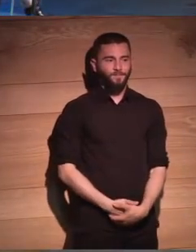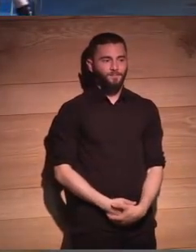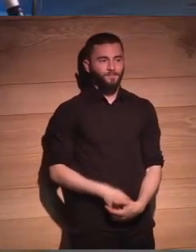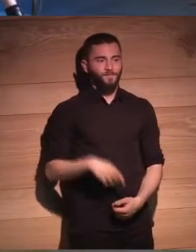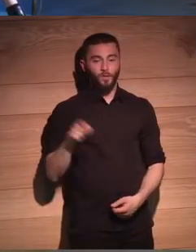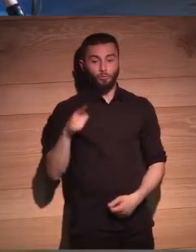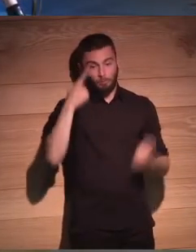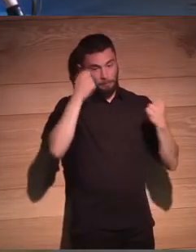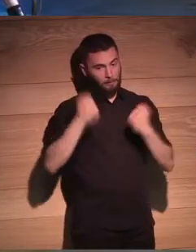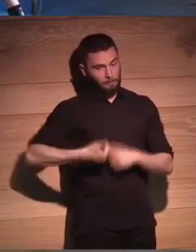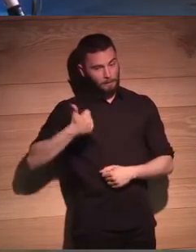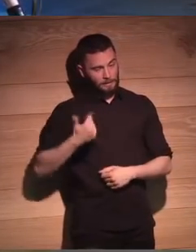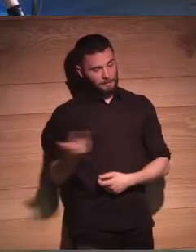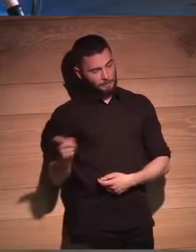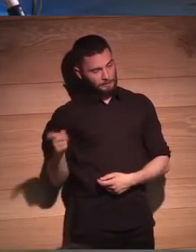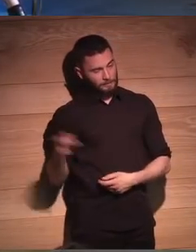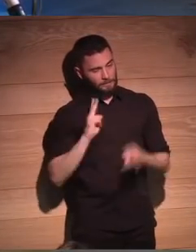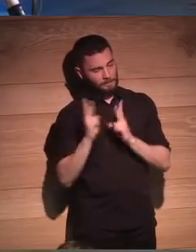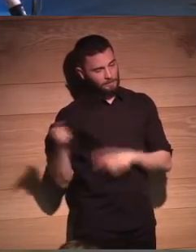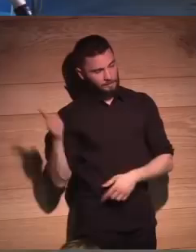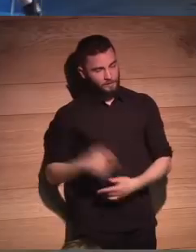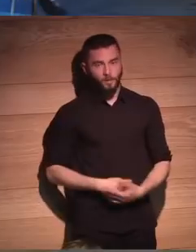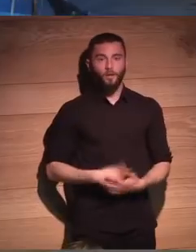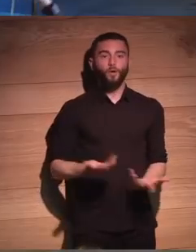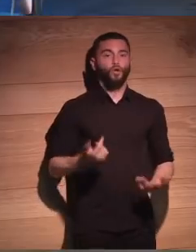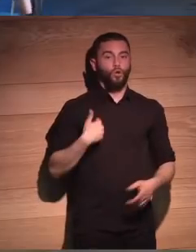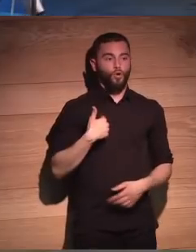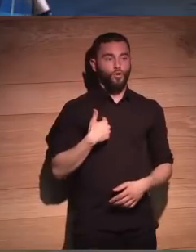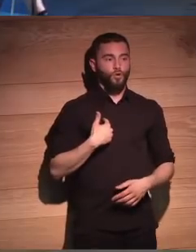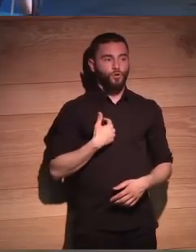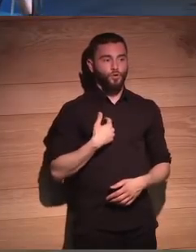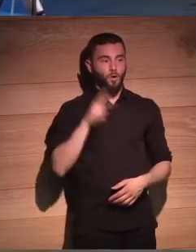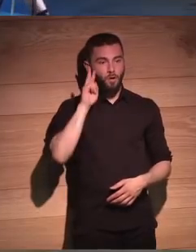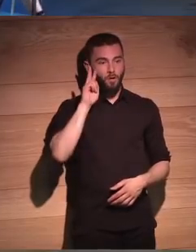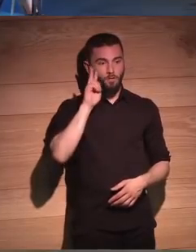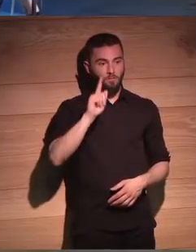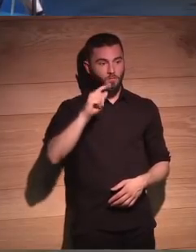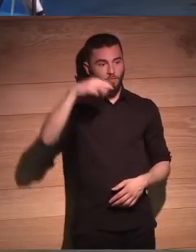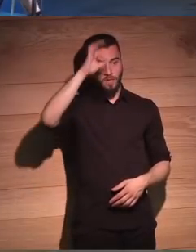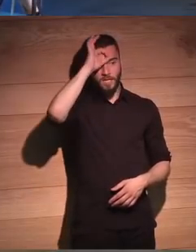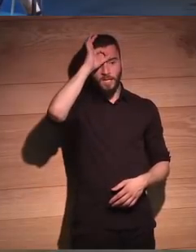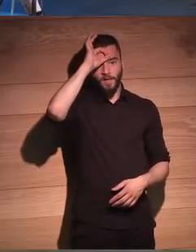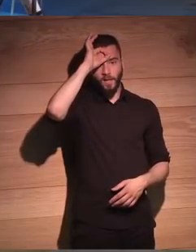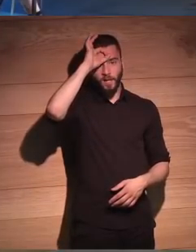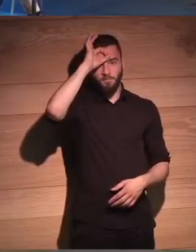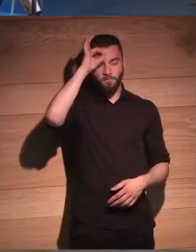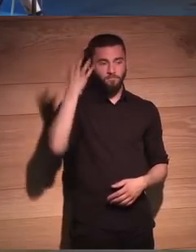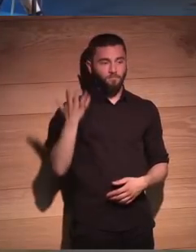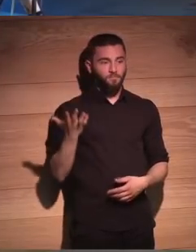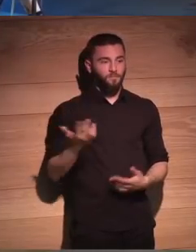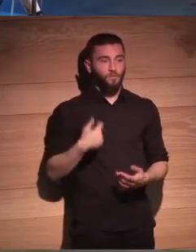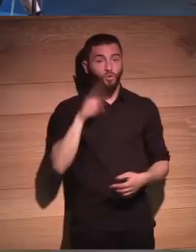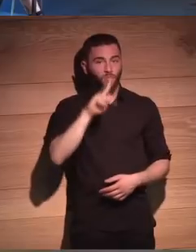ese tipo de... Yo no he visto Suicide Squad, o sea, no tengo ni idea de... Joker, como icono, como...